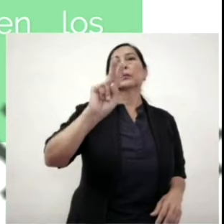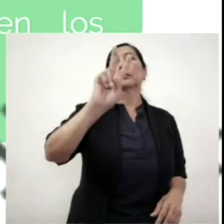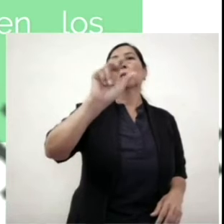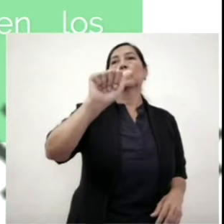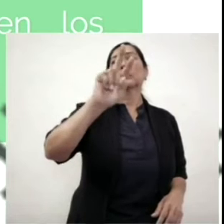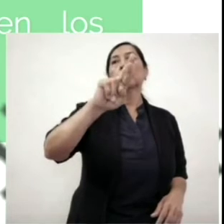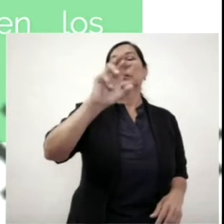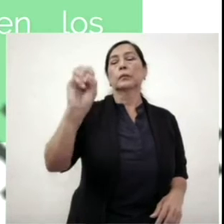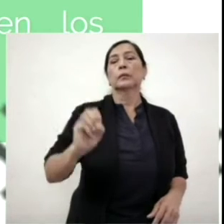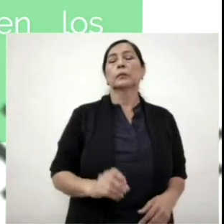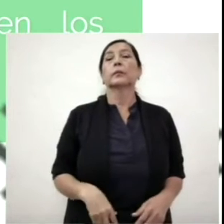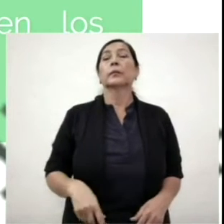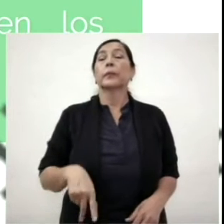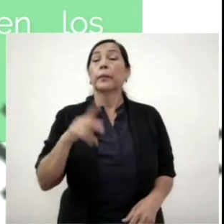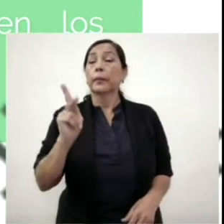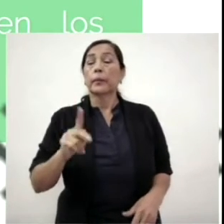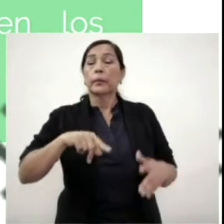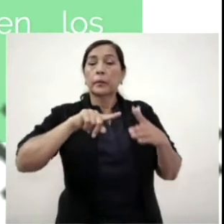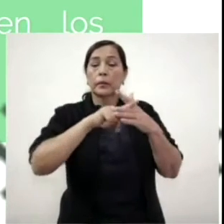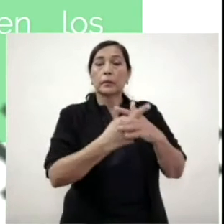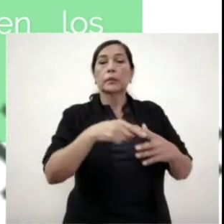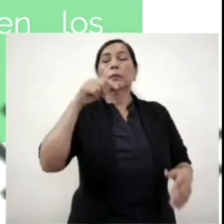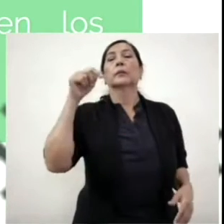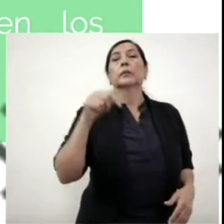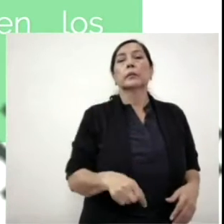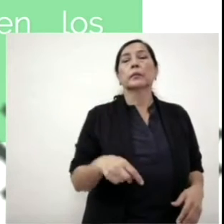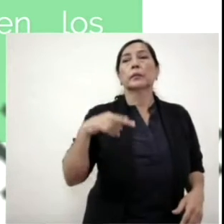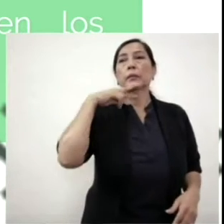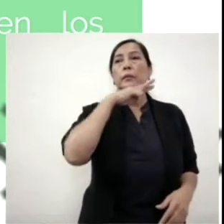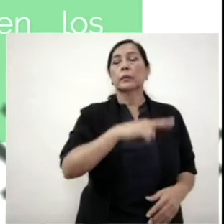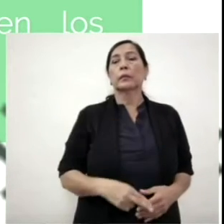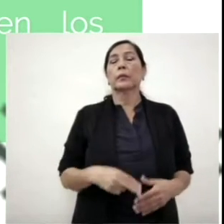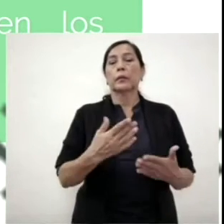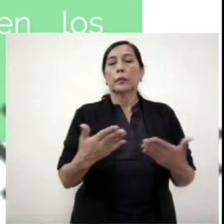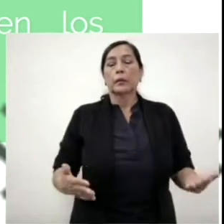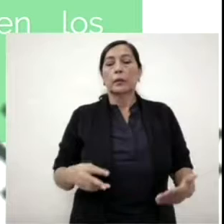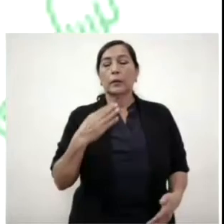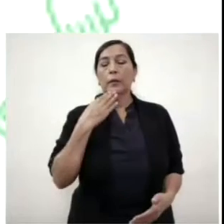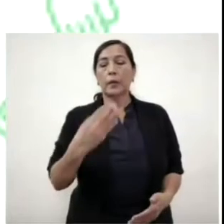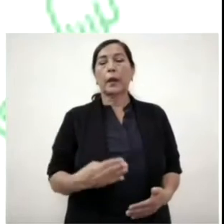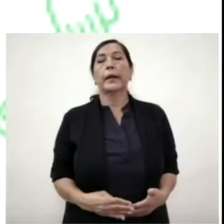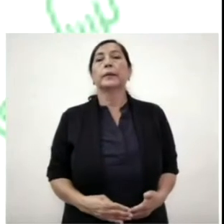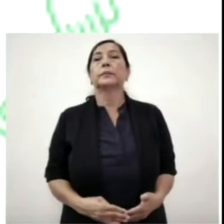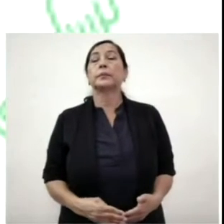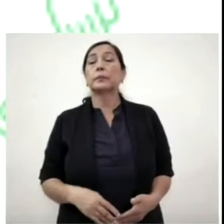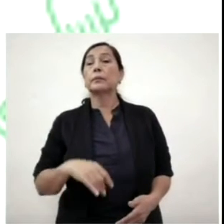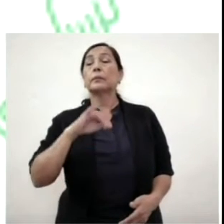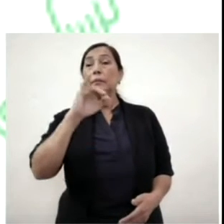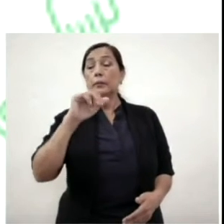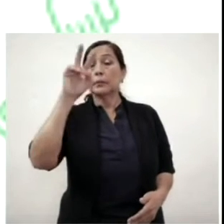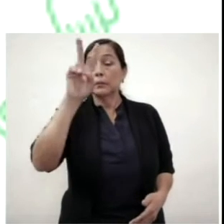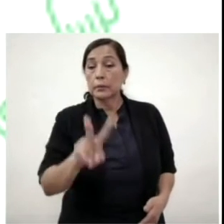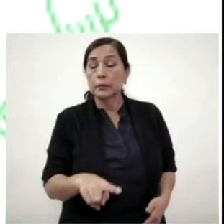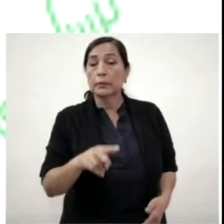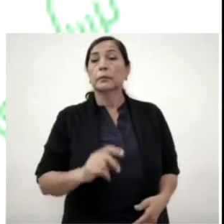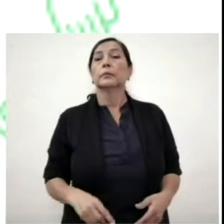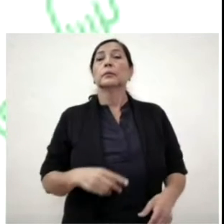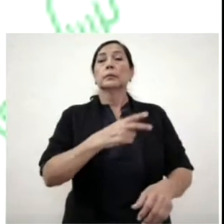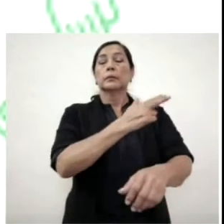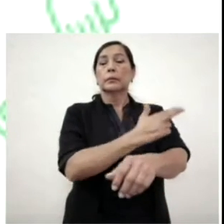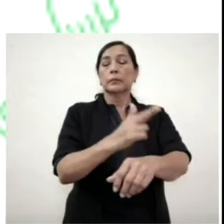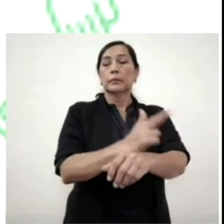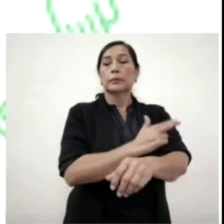iniciar con estas acciones aquí en Zamora. Ahora bien, sí es cierto que la estrategia necesita de los sectores